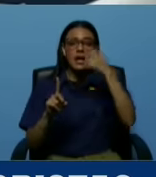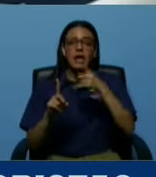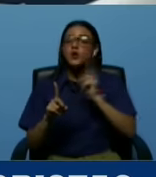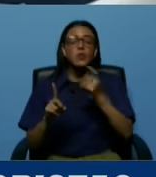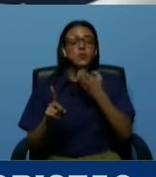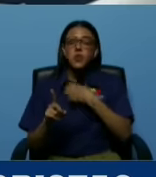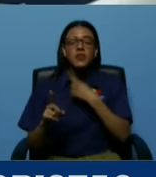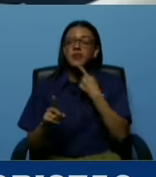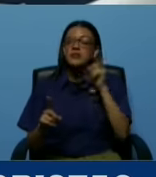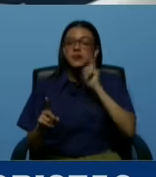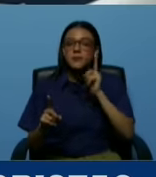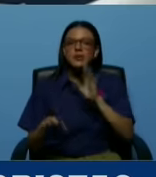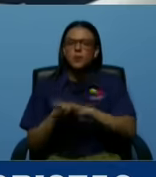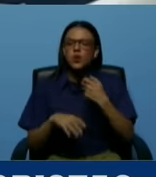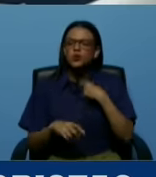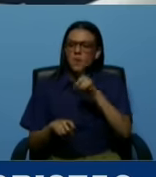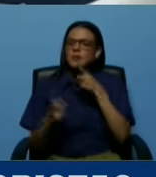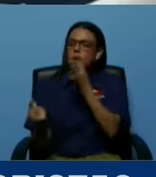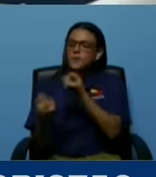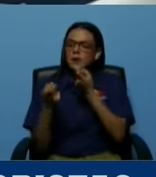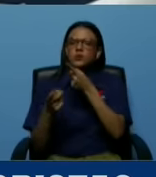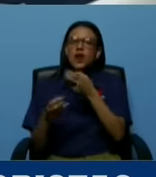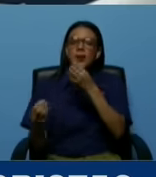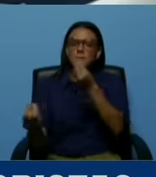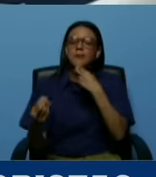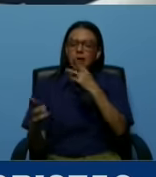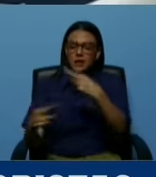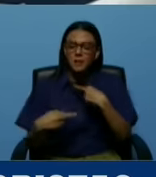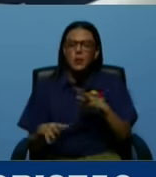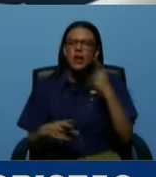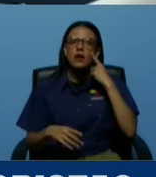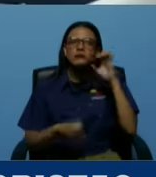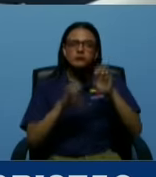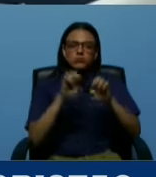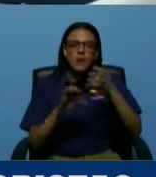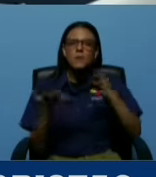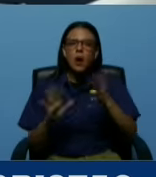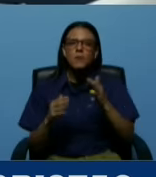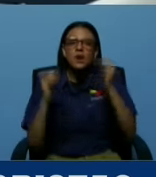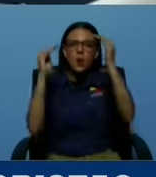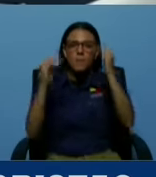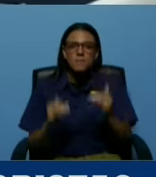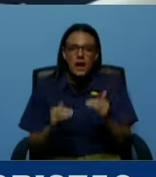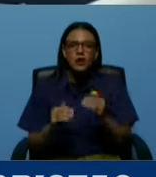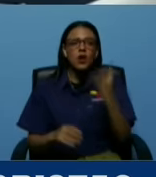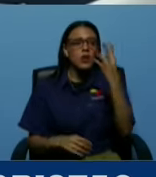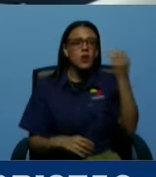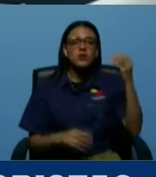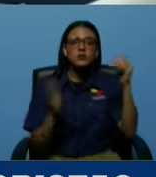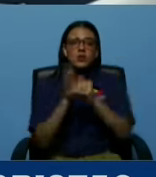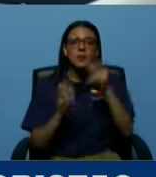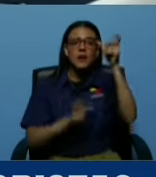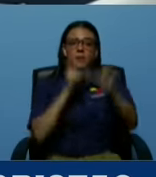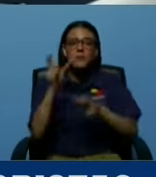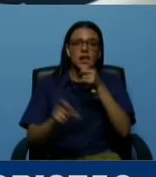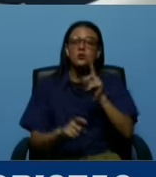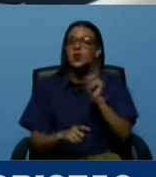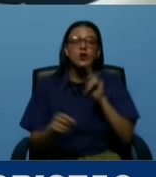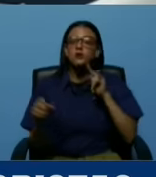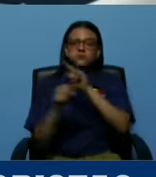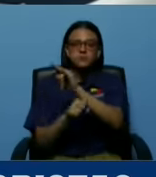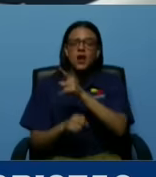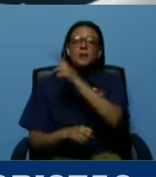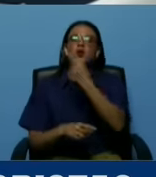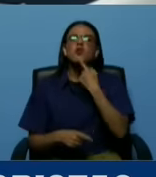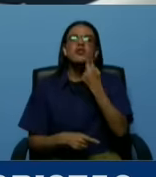porque yo lo interrogué y así me lo dijo, él calcula que asistieron menos de 400.000 personas, pero ellos colocaron que